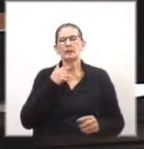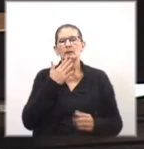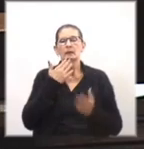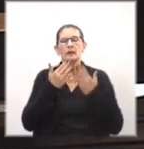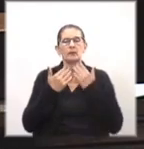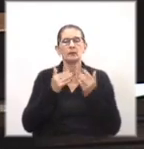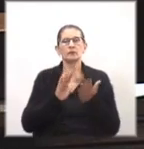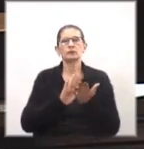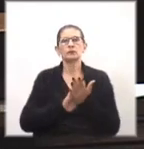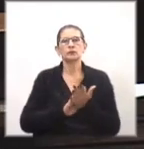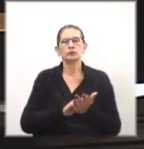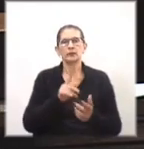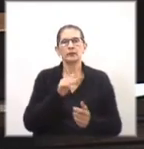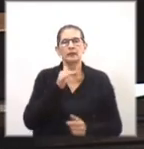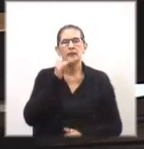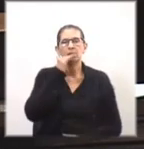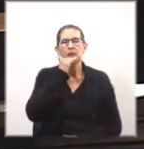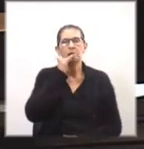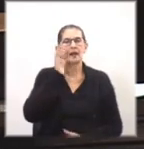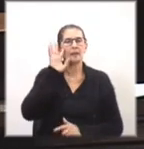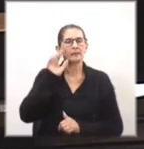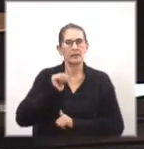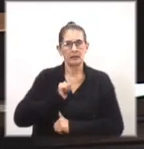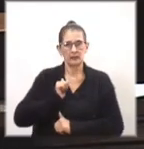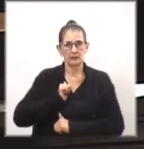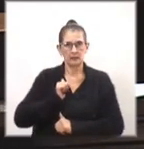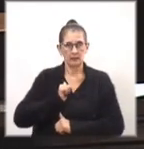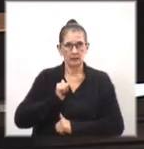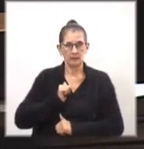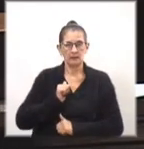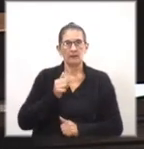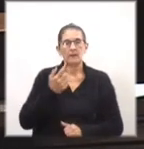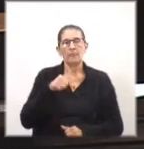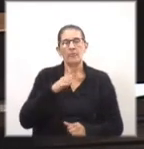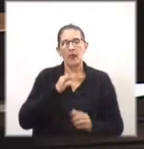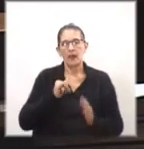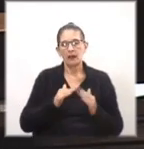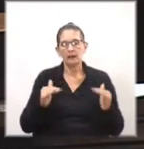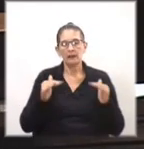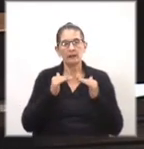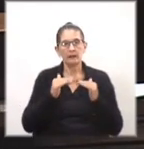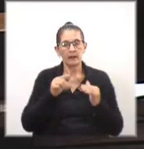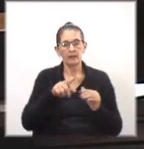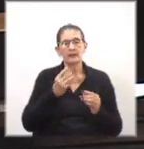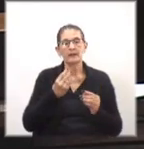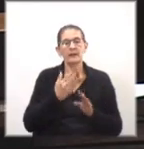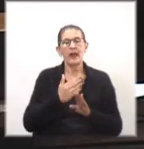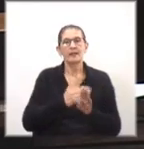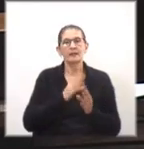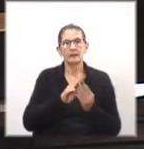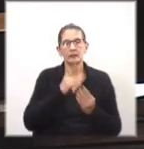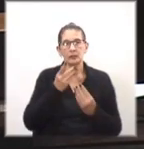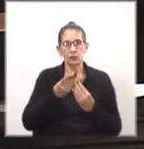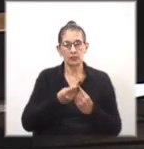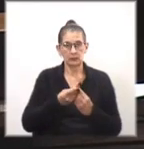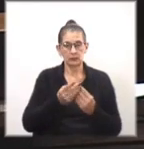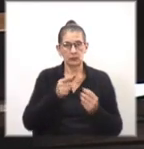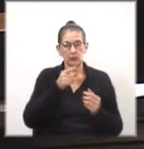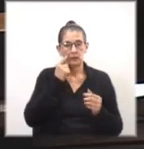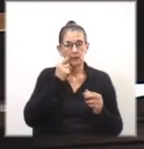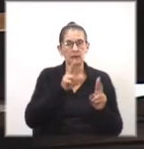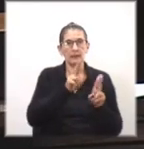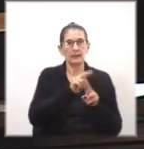al tratamiento de la caja militar y decimos que mantiene inequidades que el anteproyecto eliminaba y